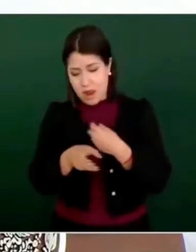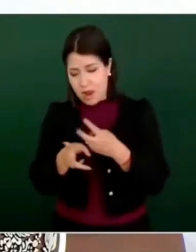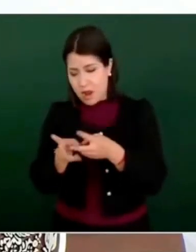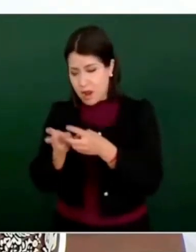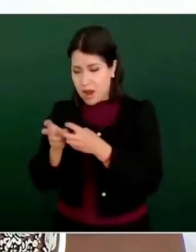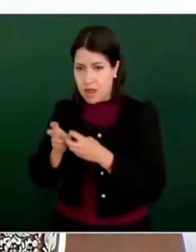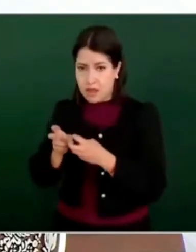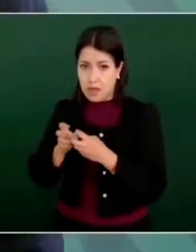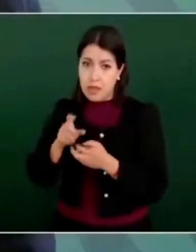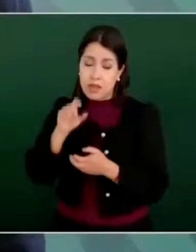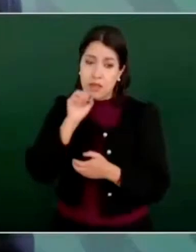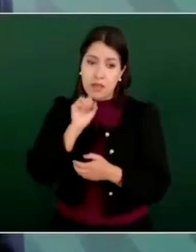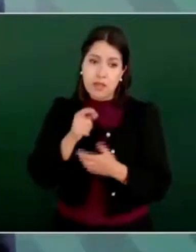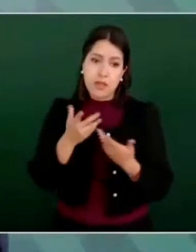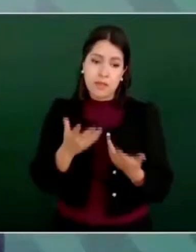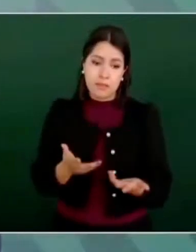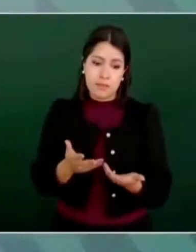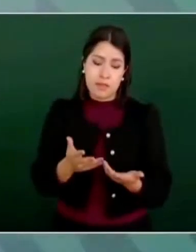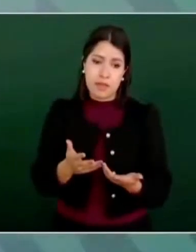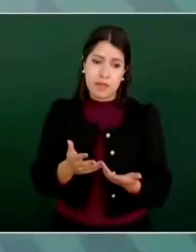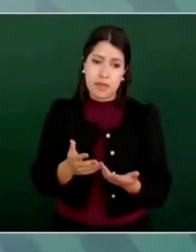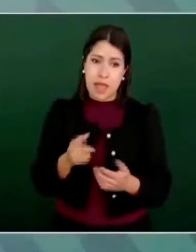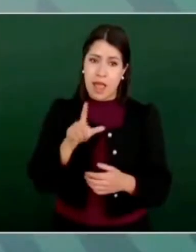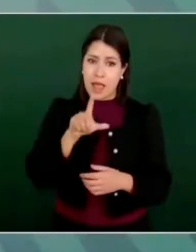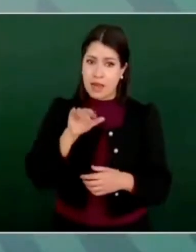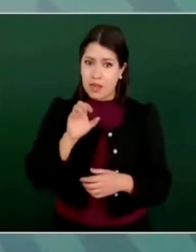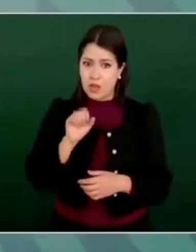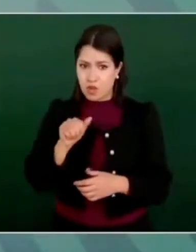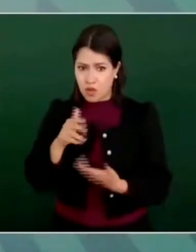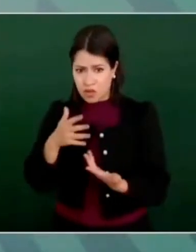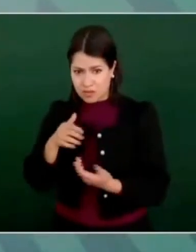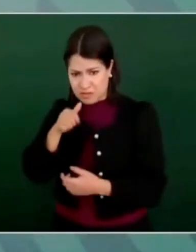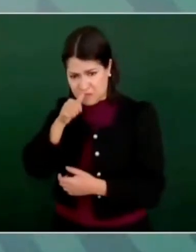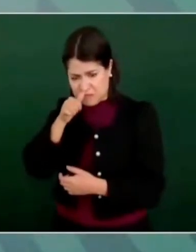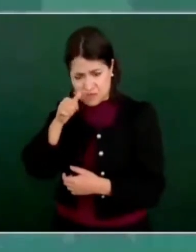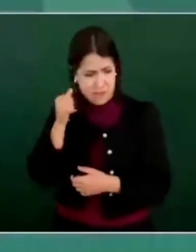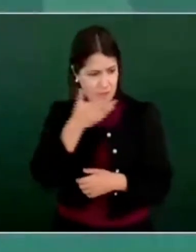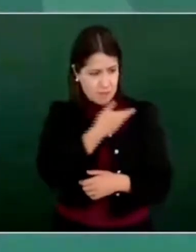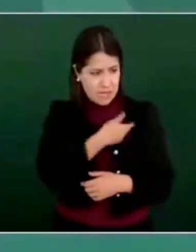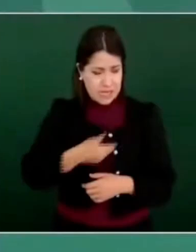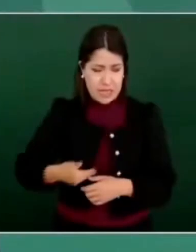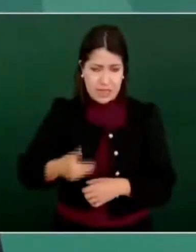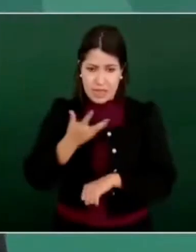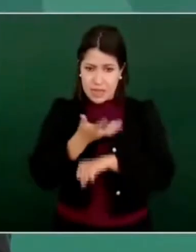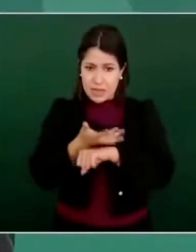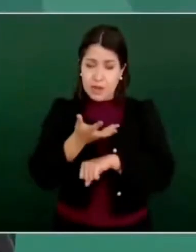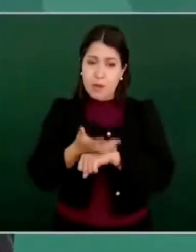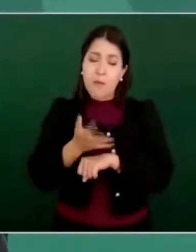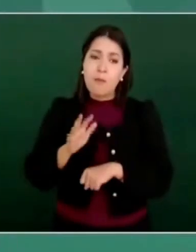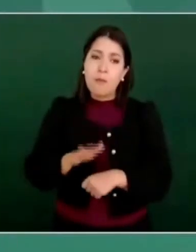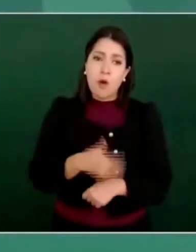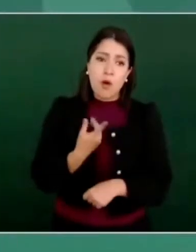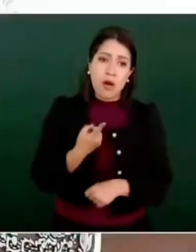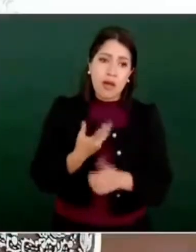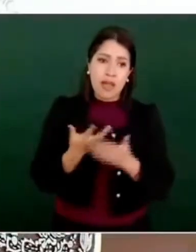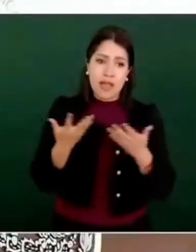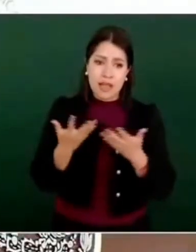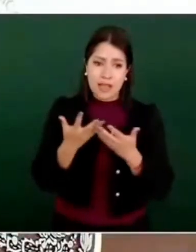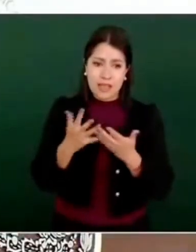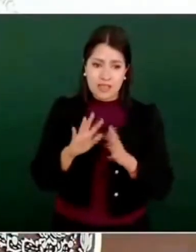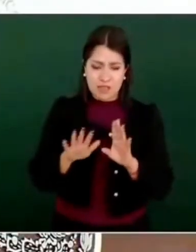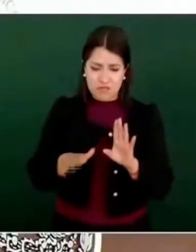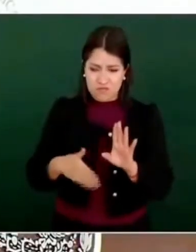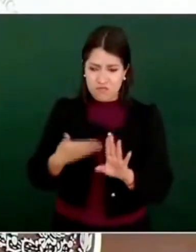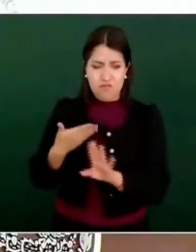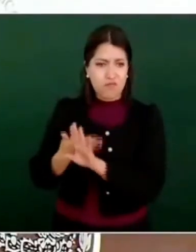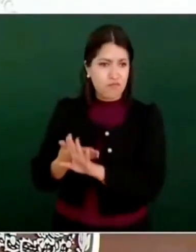Lincoln criticó al presidente Polk de haber emprendido, con el apoyo de la Cámara de Representantes, una agresión